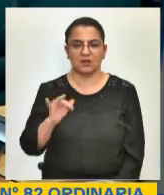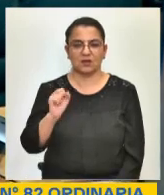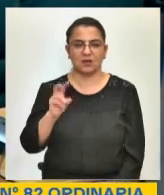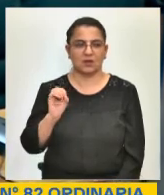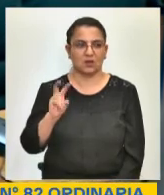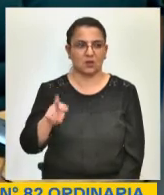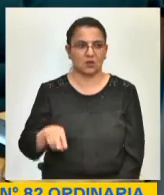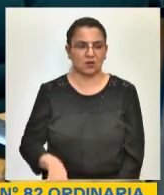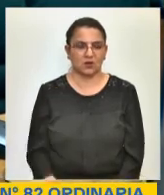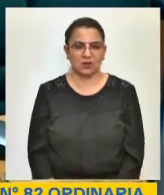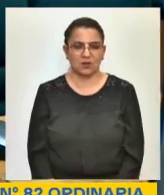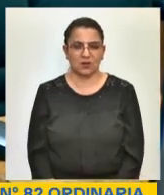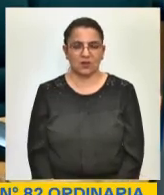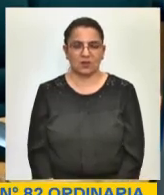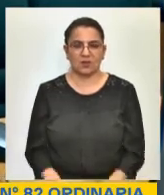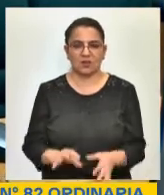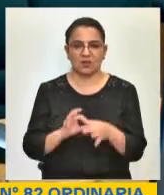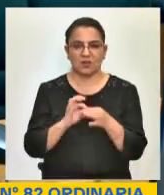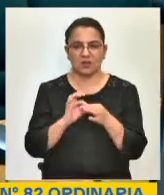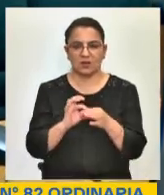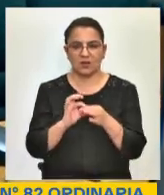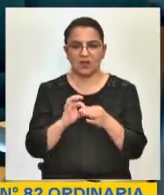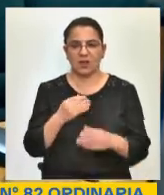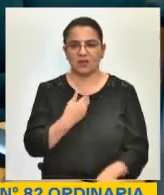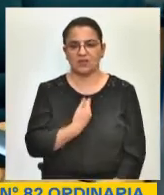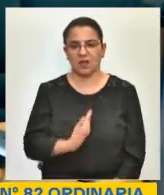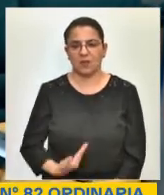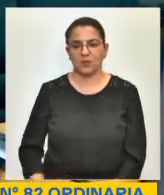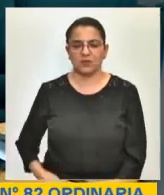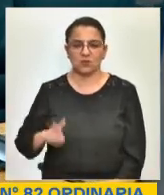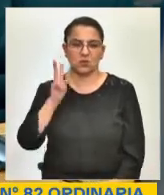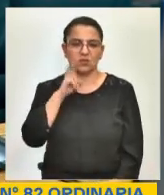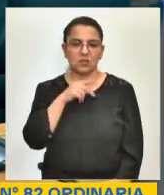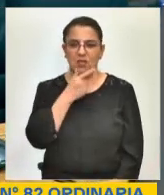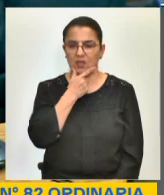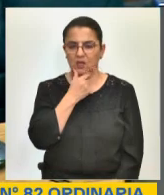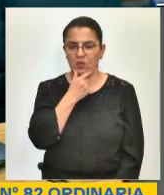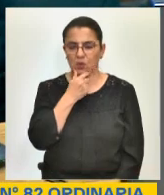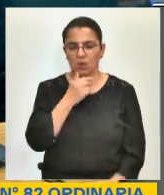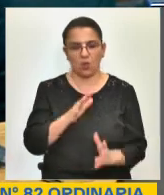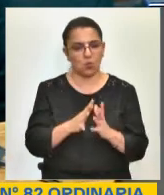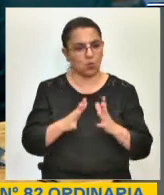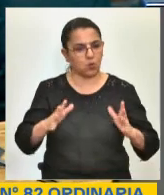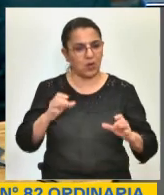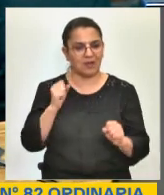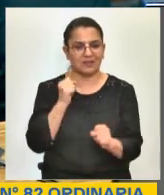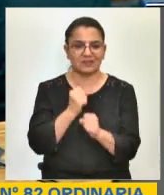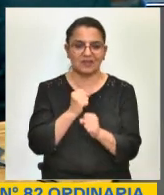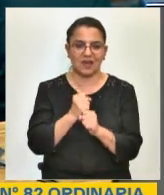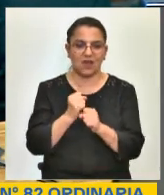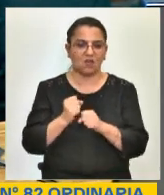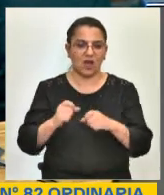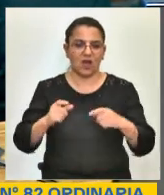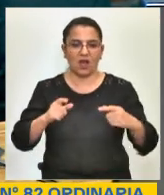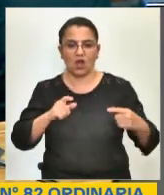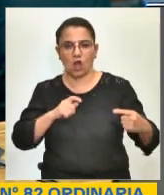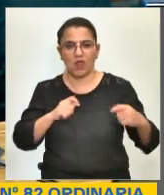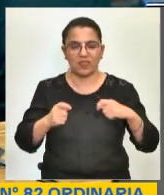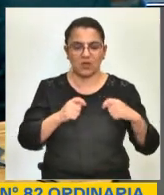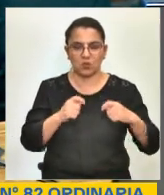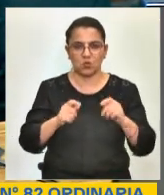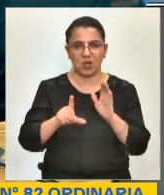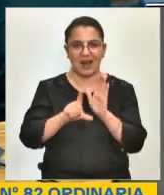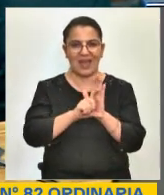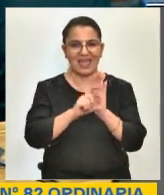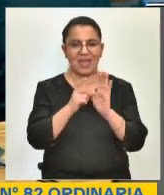Gracias presidente Sin lugar a duda hemos tenido un tremendo trabajo en la discusión de la ley de